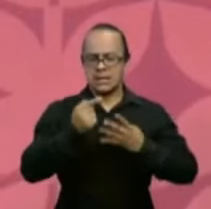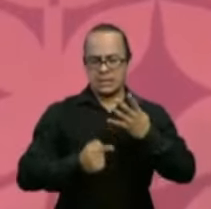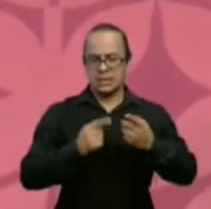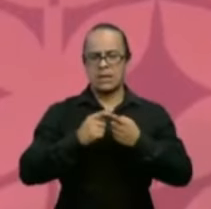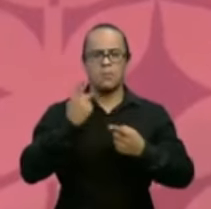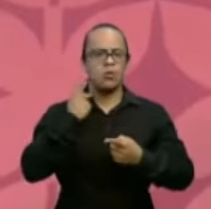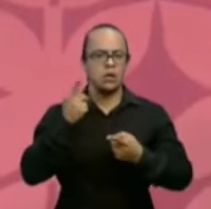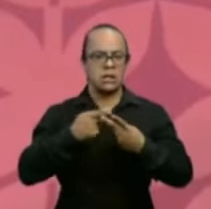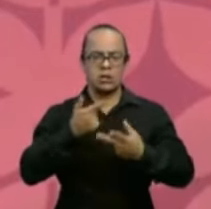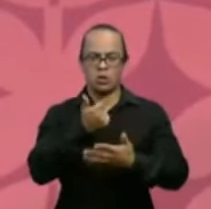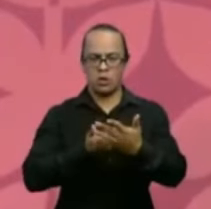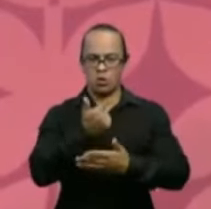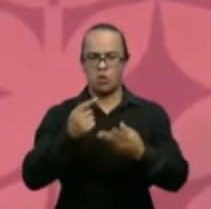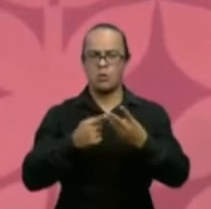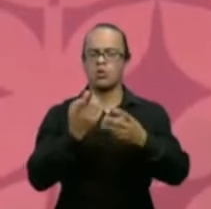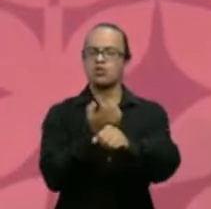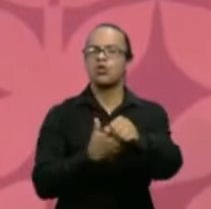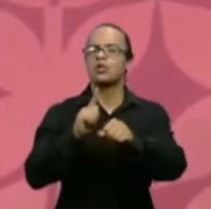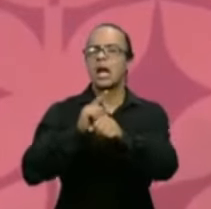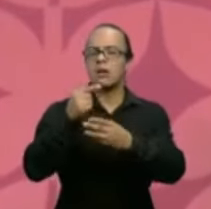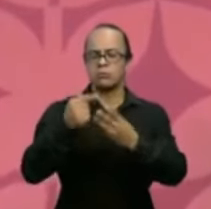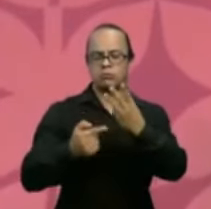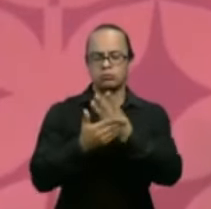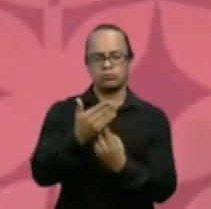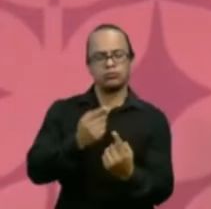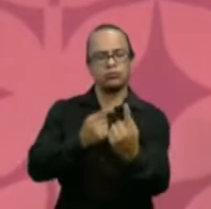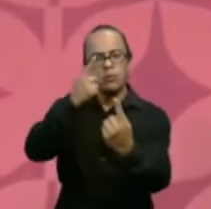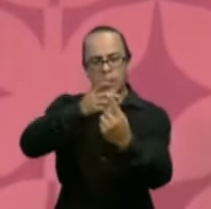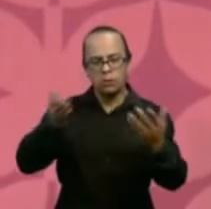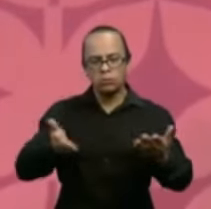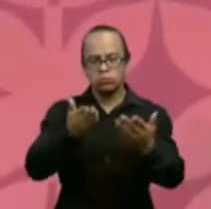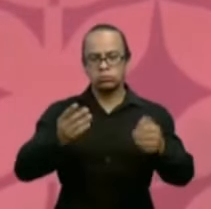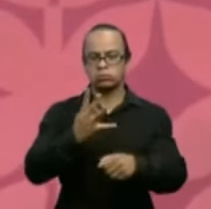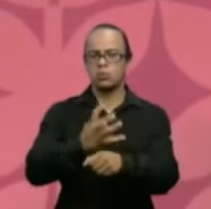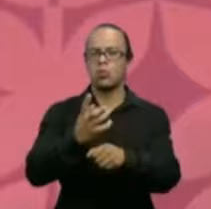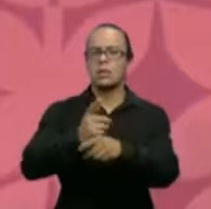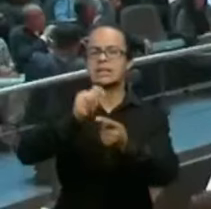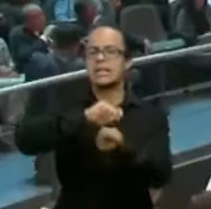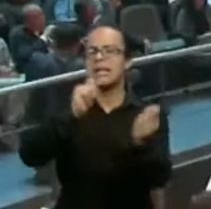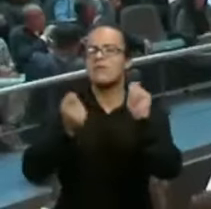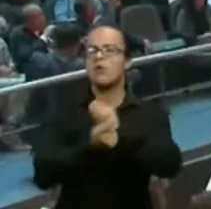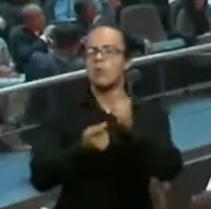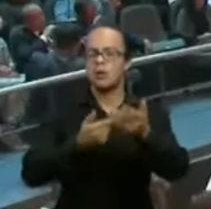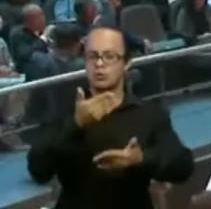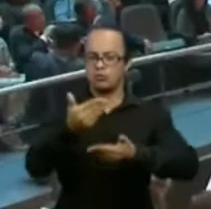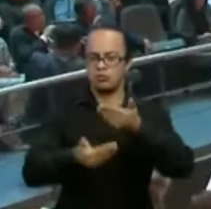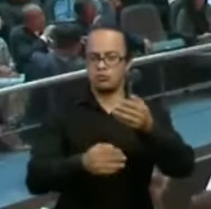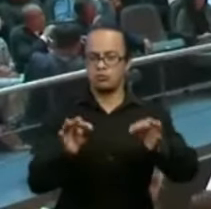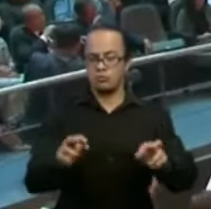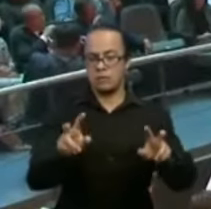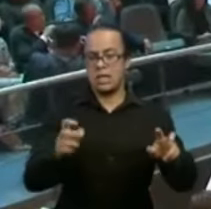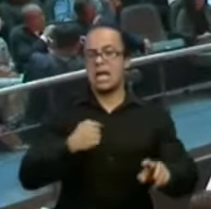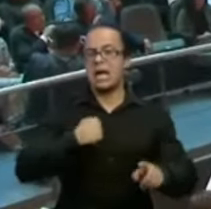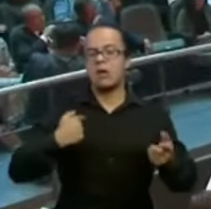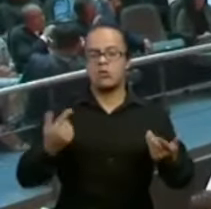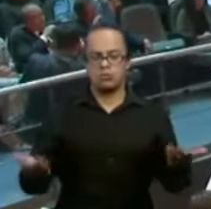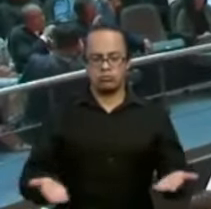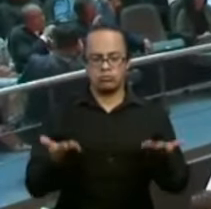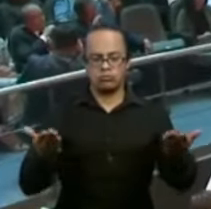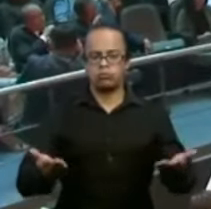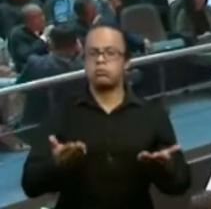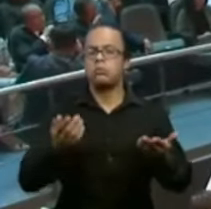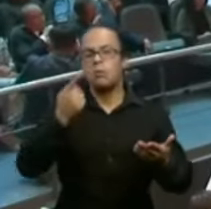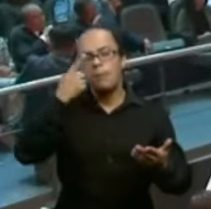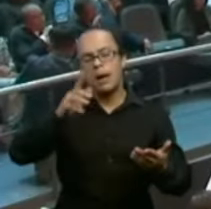políticos, económicos y sociales que impulsa la Cuarta Transformación, por lo que fomentaremos el